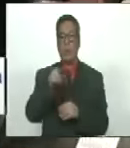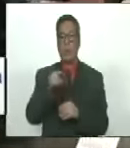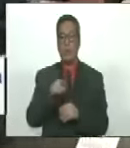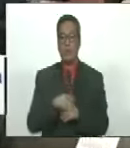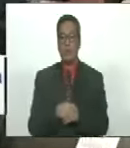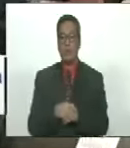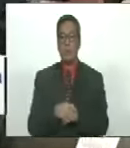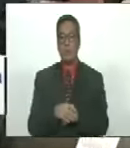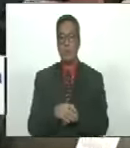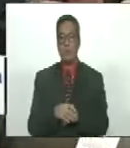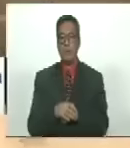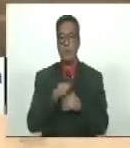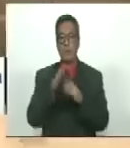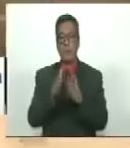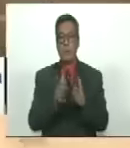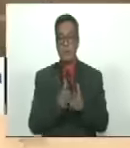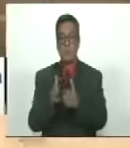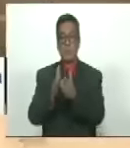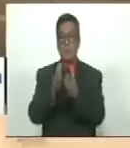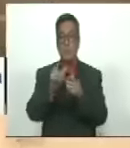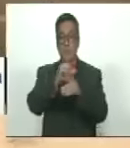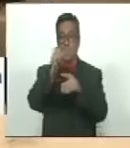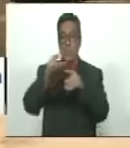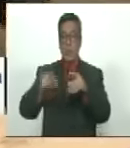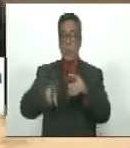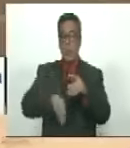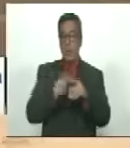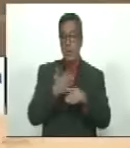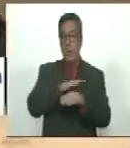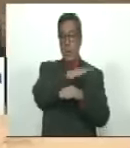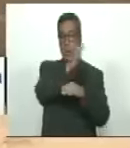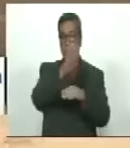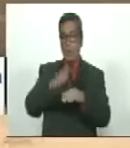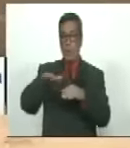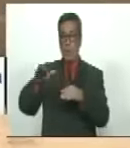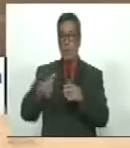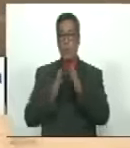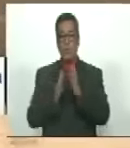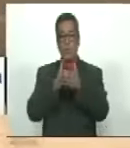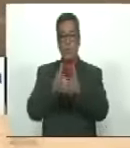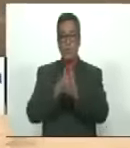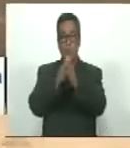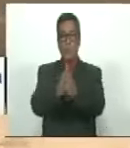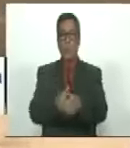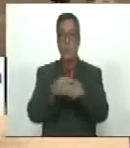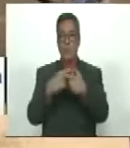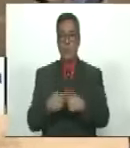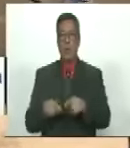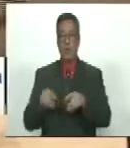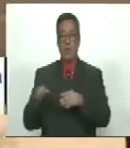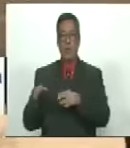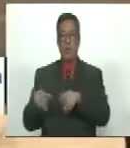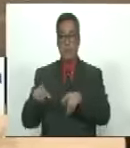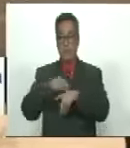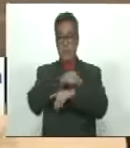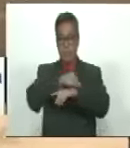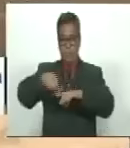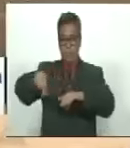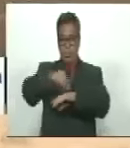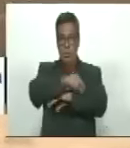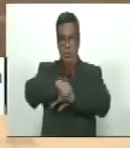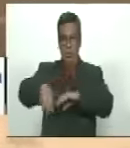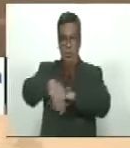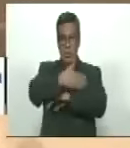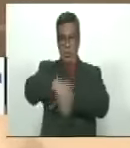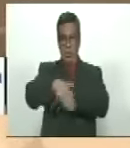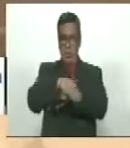Prácticamente, ese es un territorio que se puede navegar por todos los lados. Más que carreteras, son ríos,